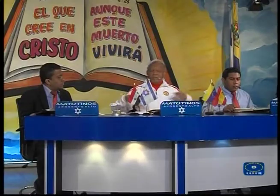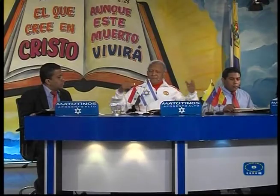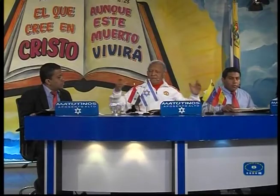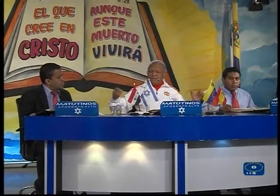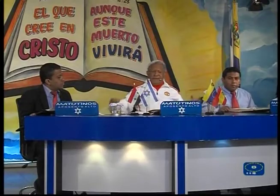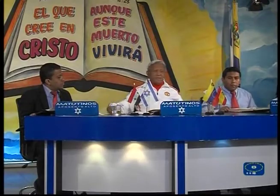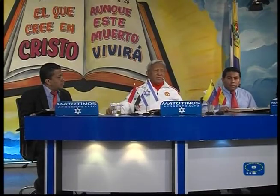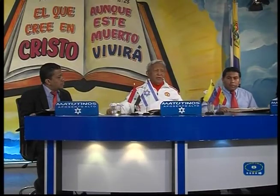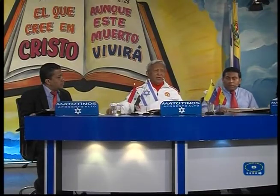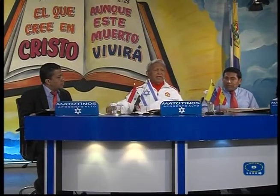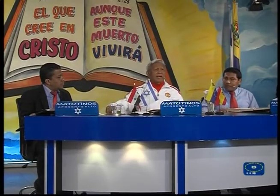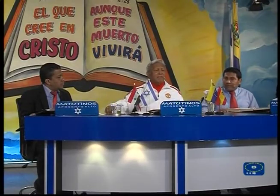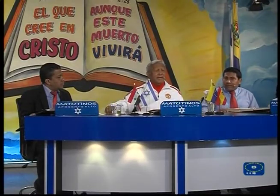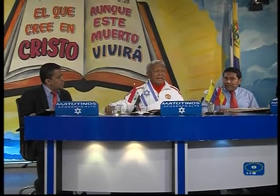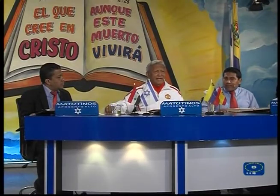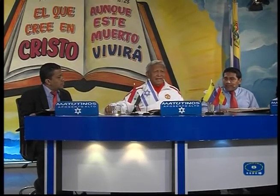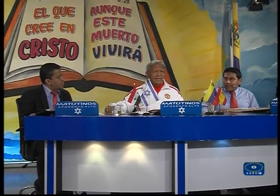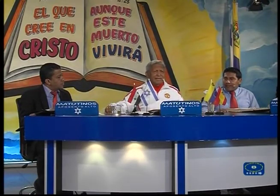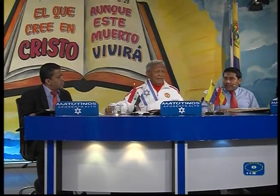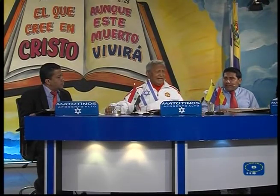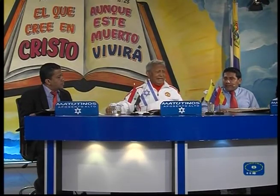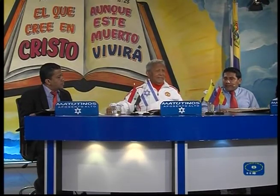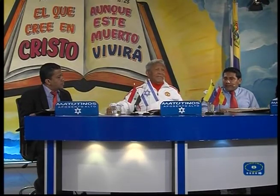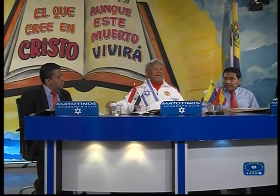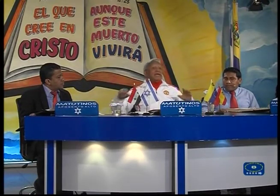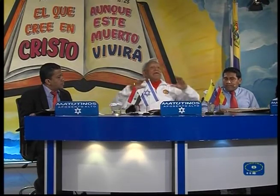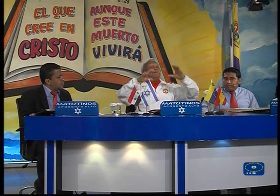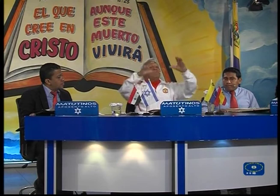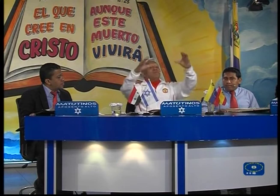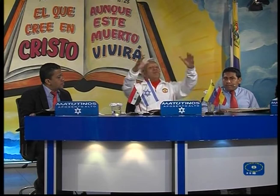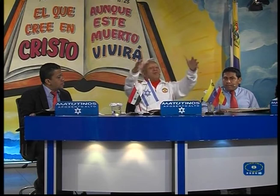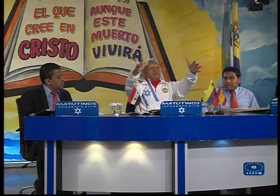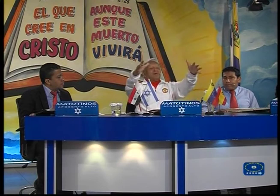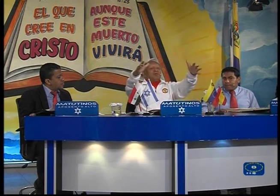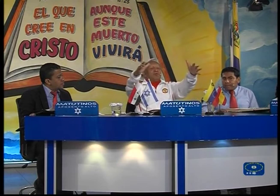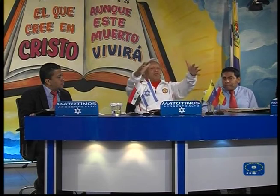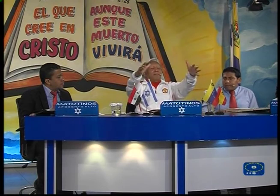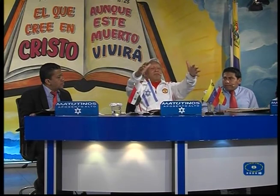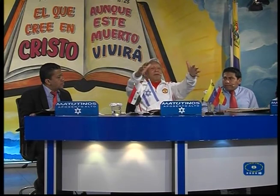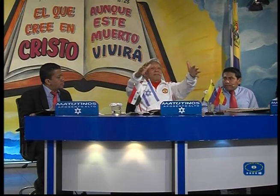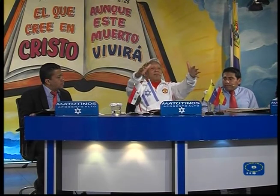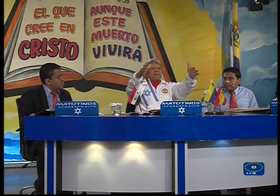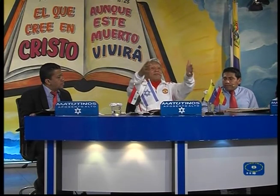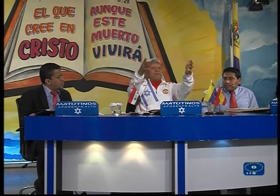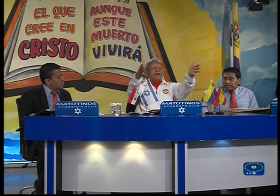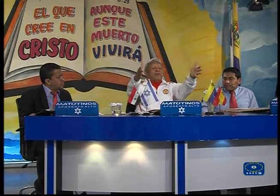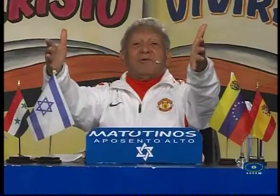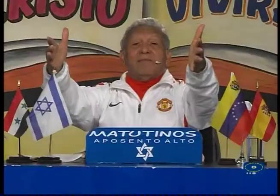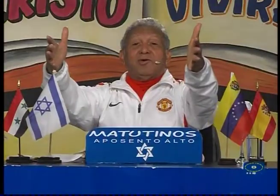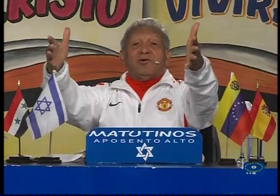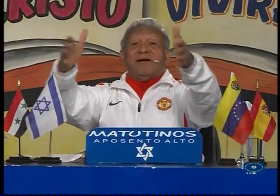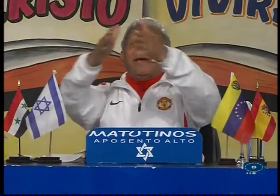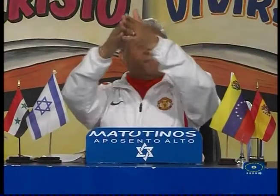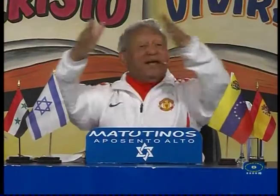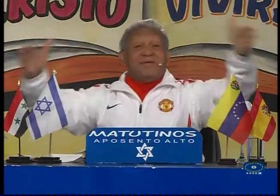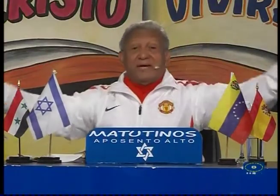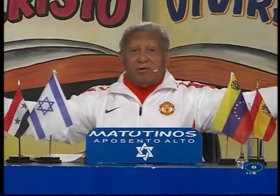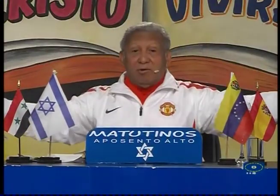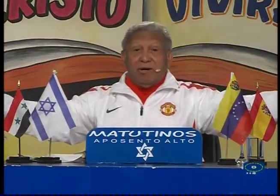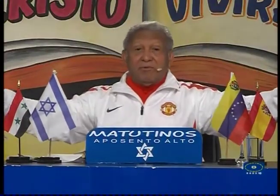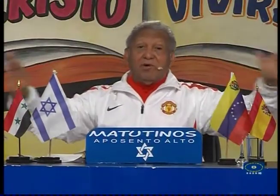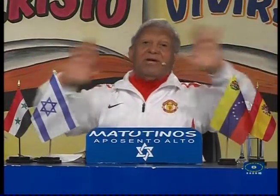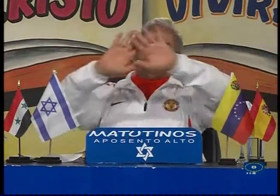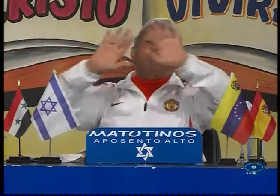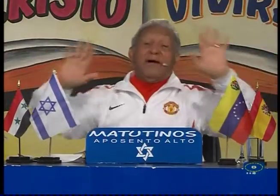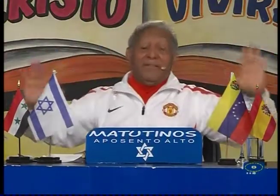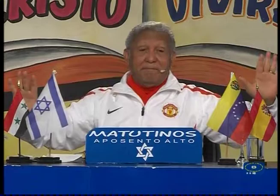la gloria sea para el Señor. Hermana Lady Mar, ¿qué vemos nosotros cuando vamos a tomar un avión? ¿Están